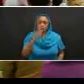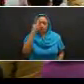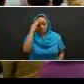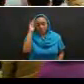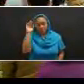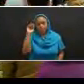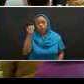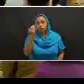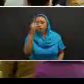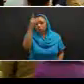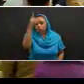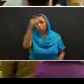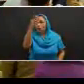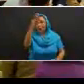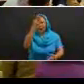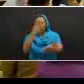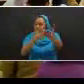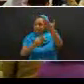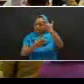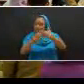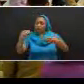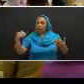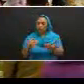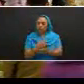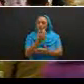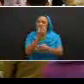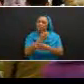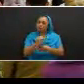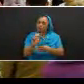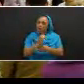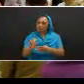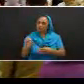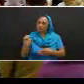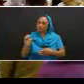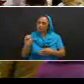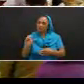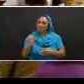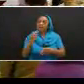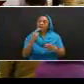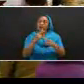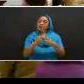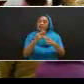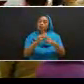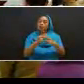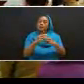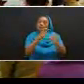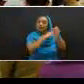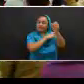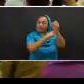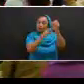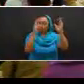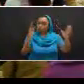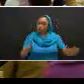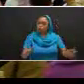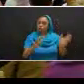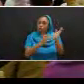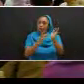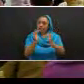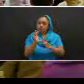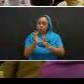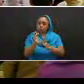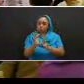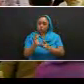Sabemos que has traído nuevas cosas, Padre. En el nombre poderoso de Jesús.